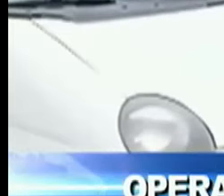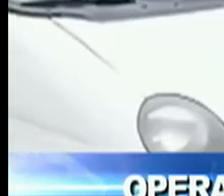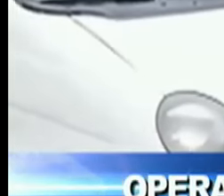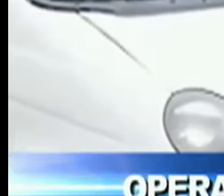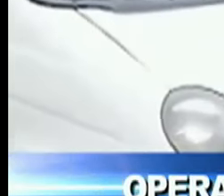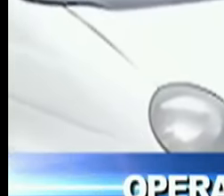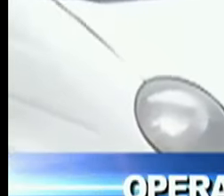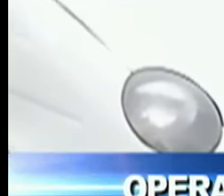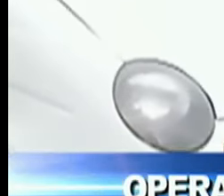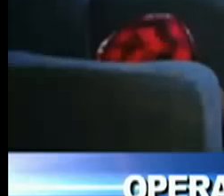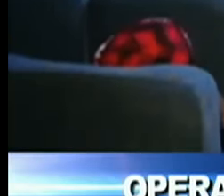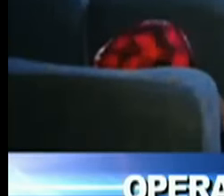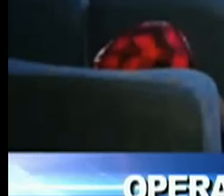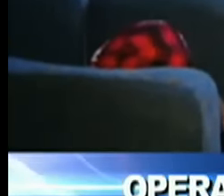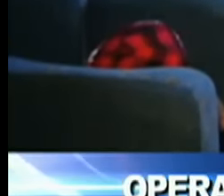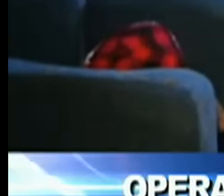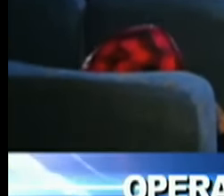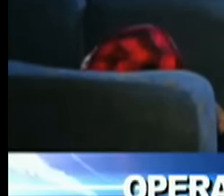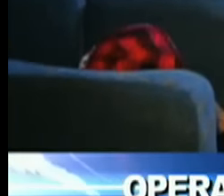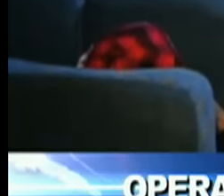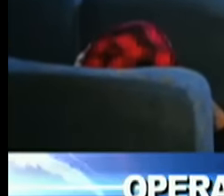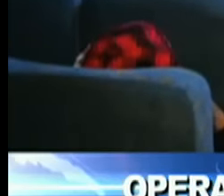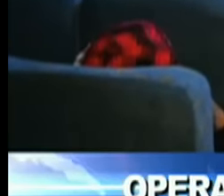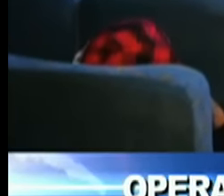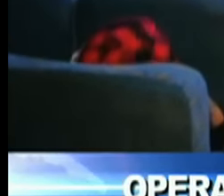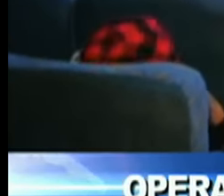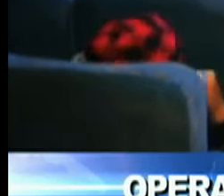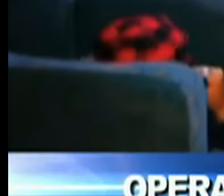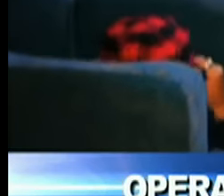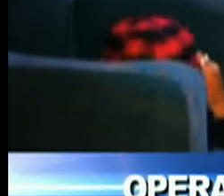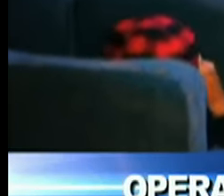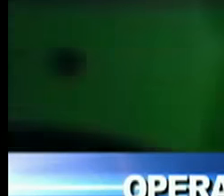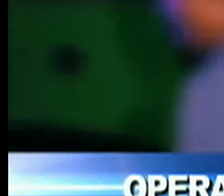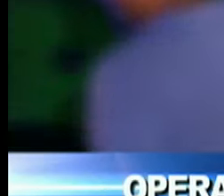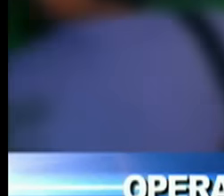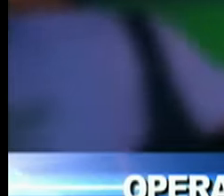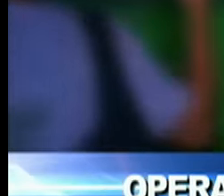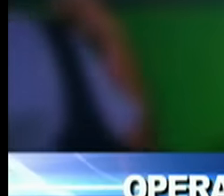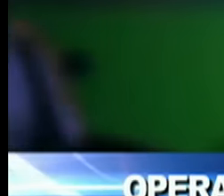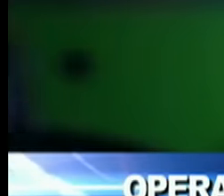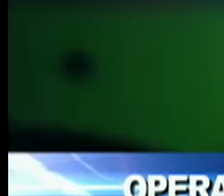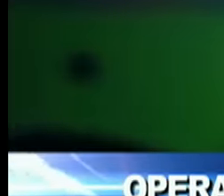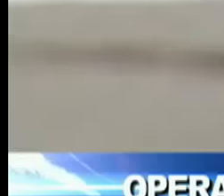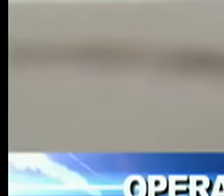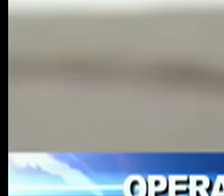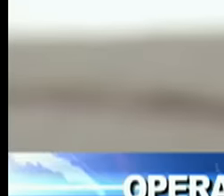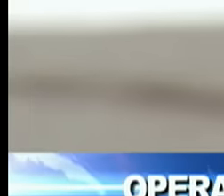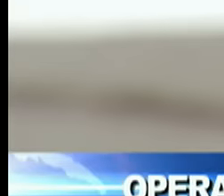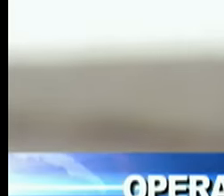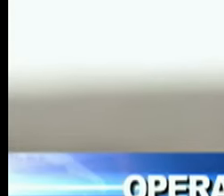los índices de robos de motocicletas en el Cantón El Triunfo.